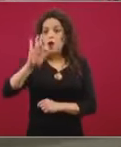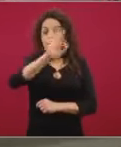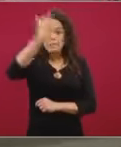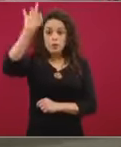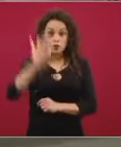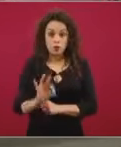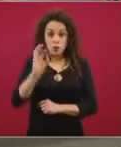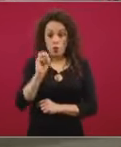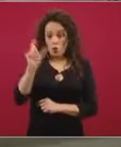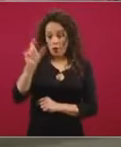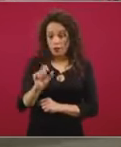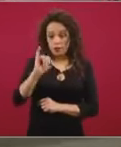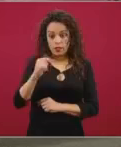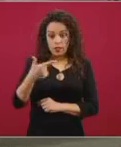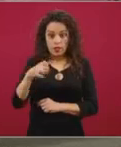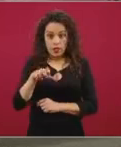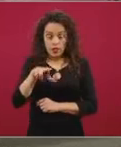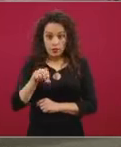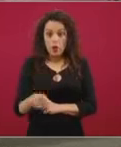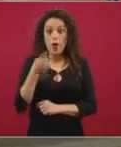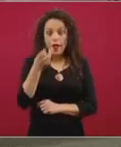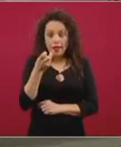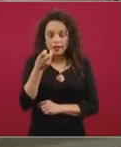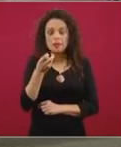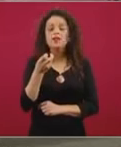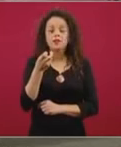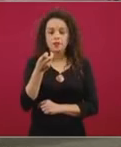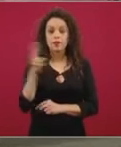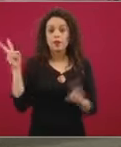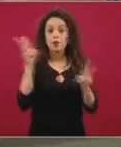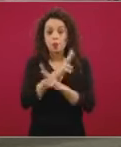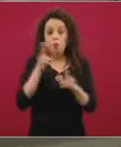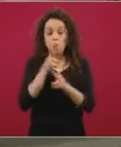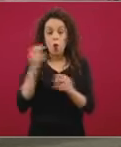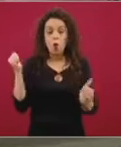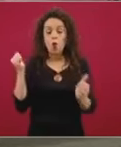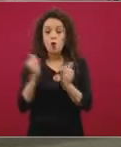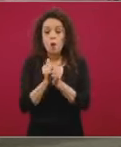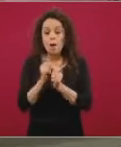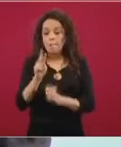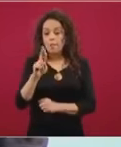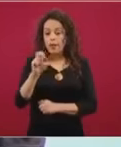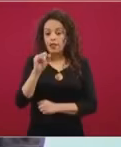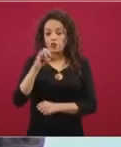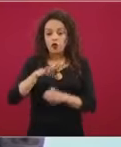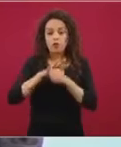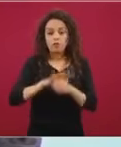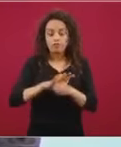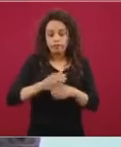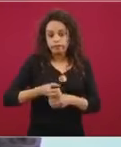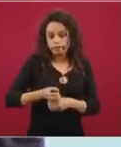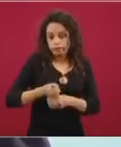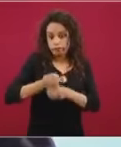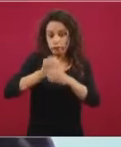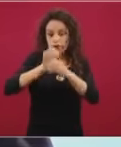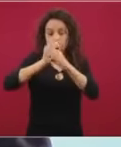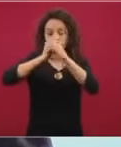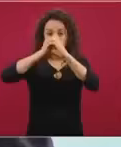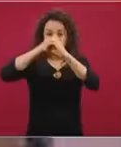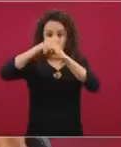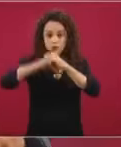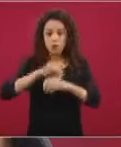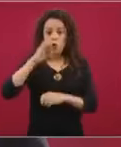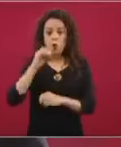de oxígeno, y que este aire entre con cierta presión adicional a la presión atmosférica o con